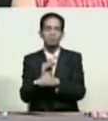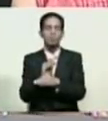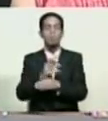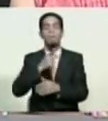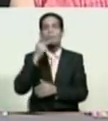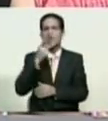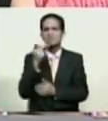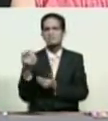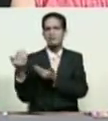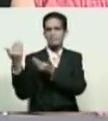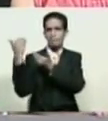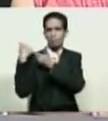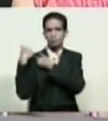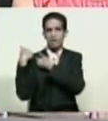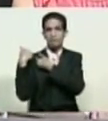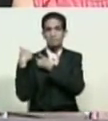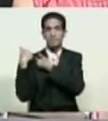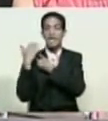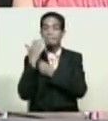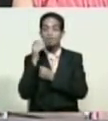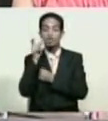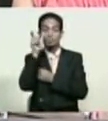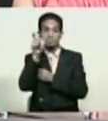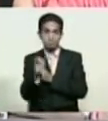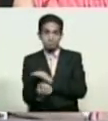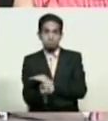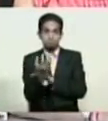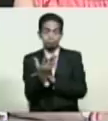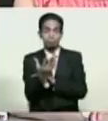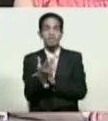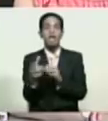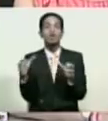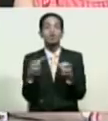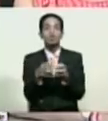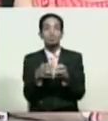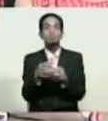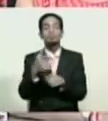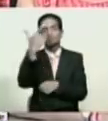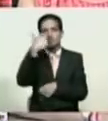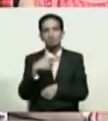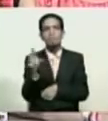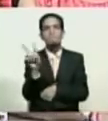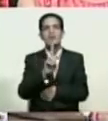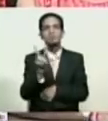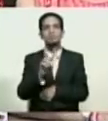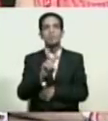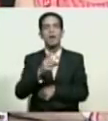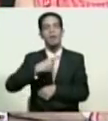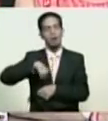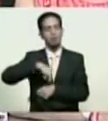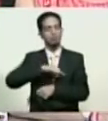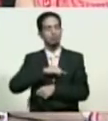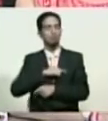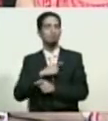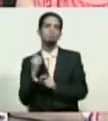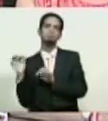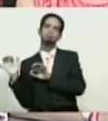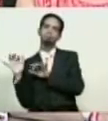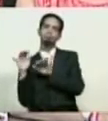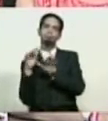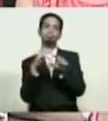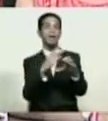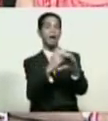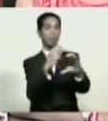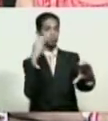política responsable. Y desde que salió el movimiento Somos Venezuela, tenemos que decirlo, nos fuimos con nuestros autobuses a